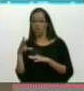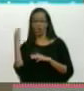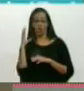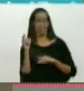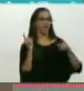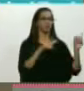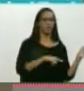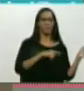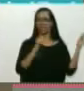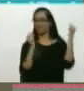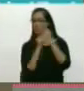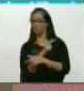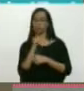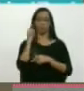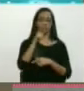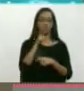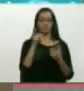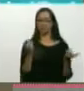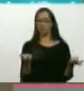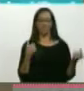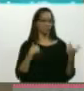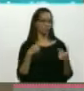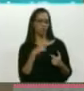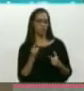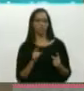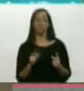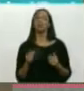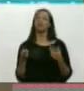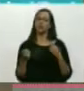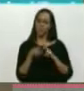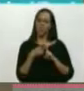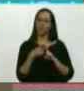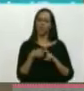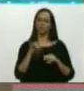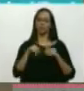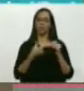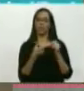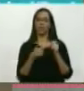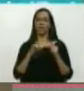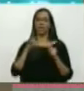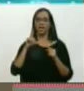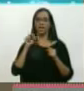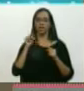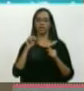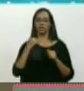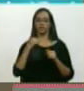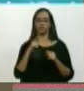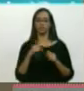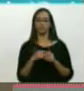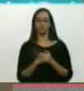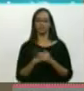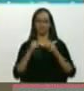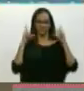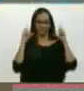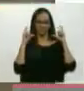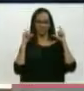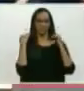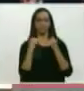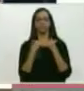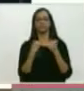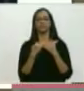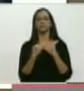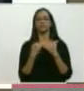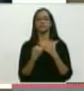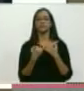allá, no, agárralos tú. No, que yo no quiero. Numeral del caso Merlano en ZK. Mira, y vamos a poner la fotografía, la última